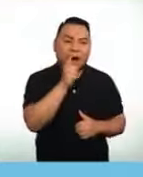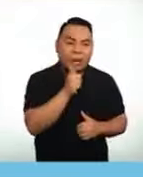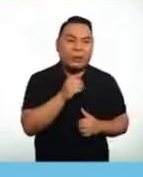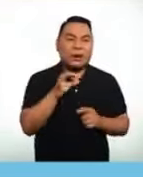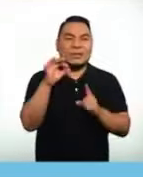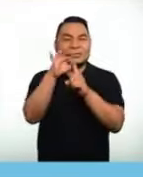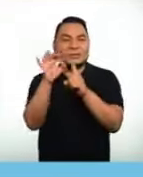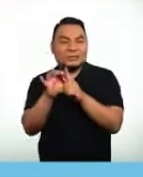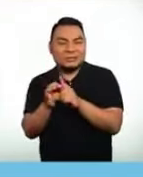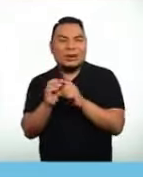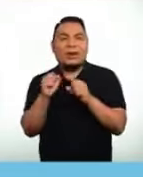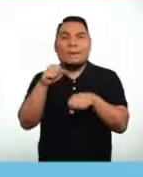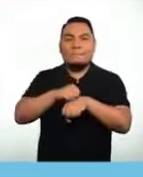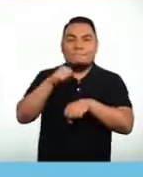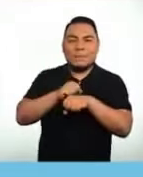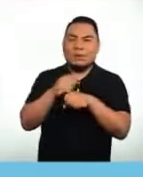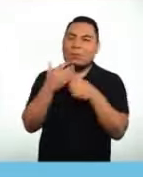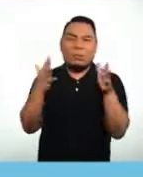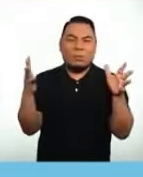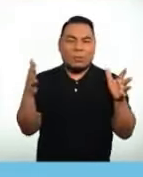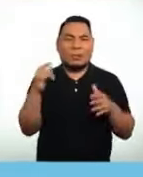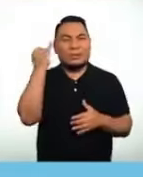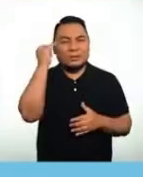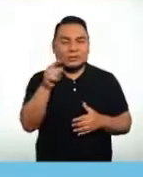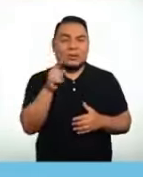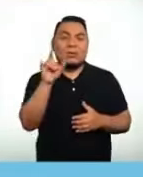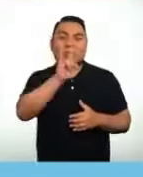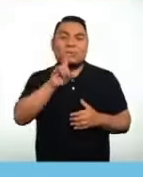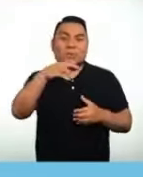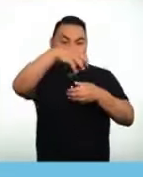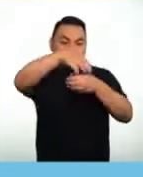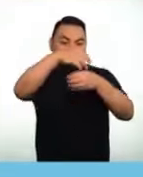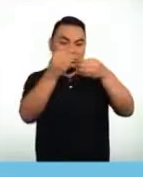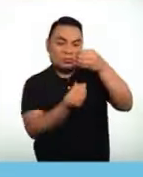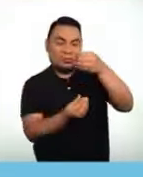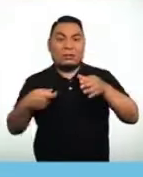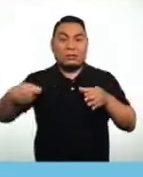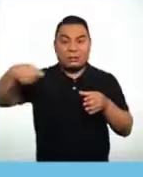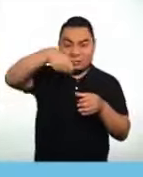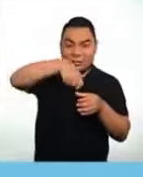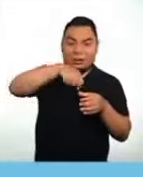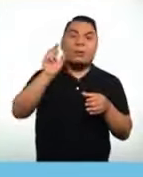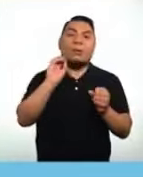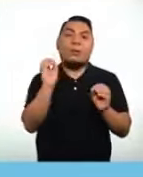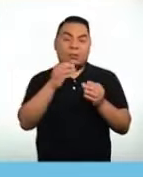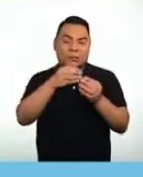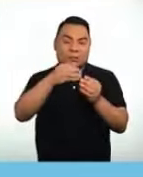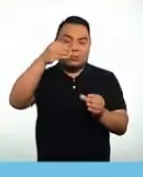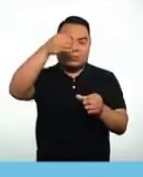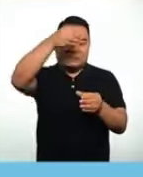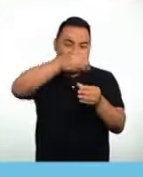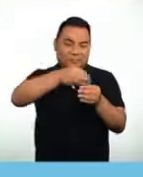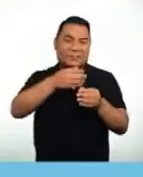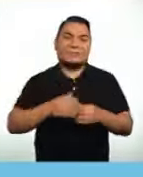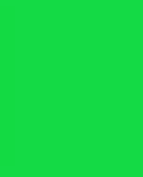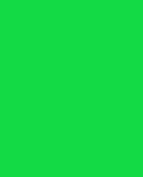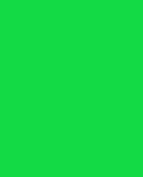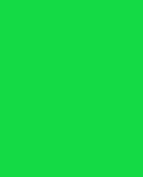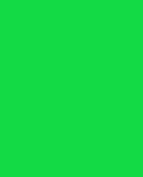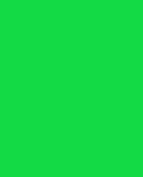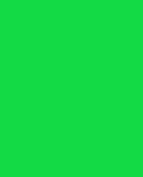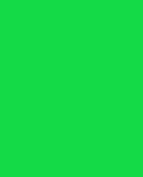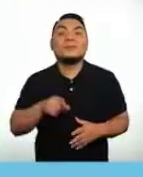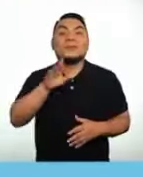tierra, agua, semillas o piedras, usando el embudo, una cuchara o un pedazo de